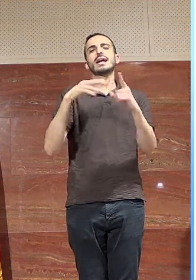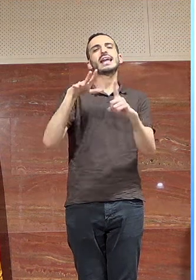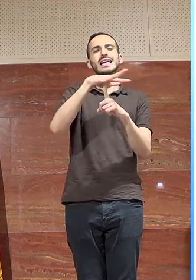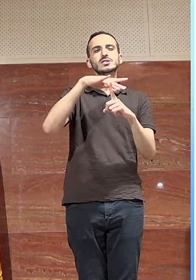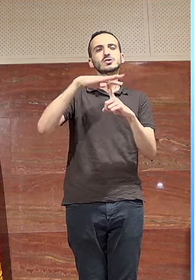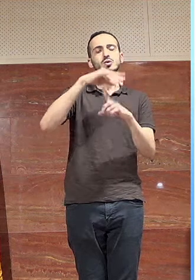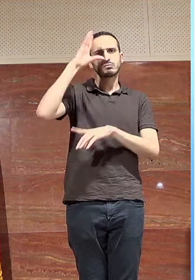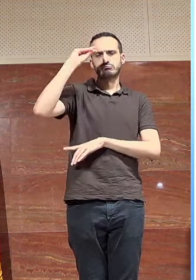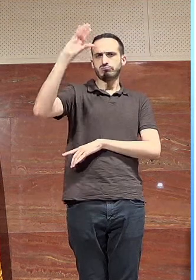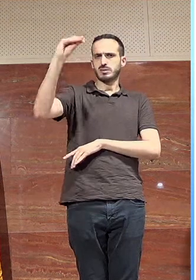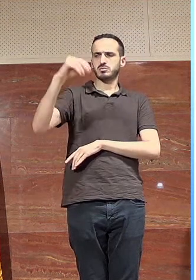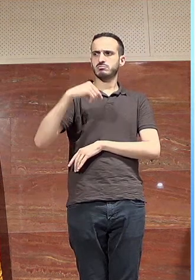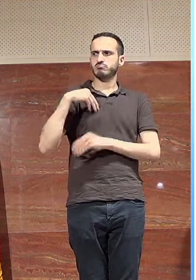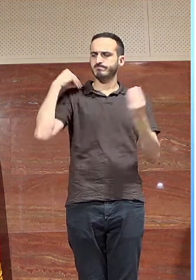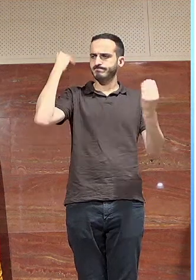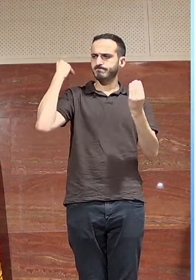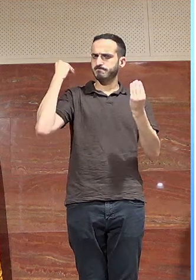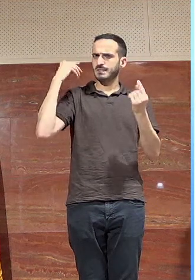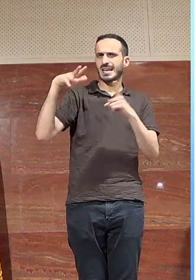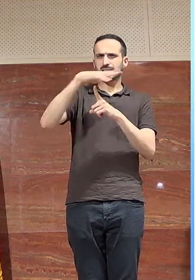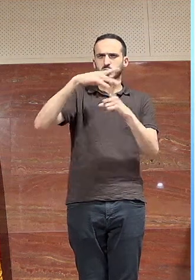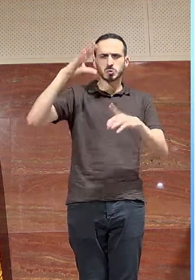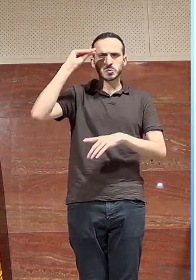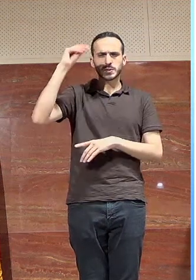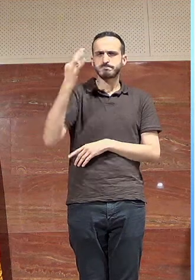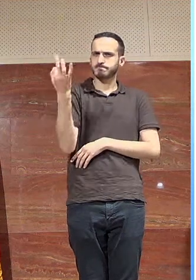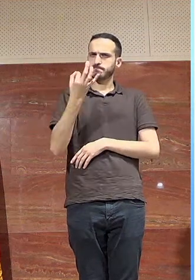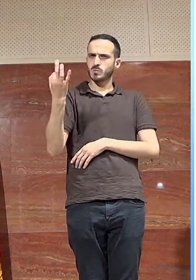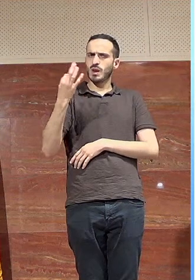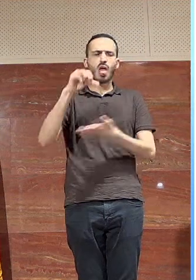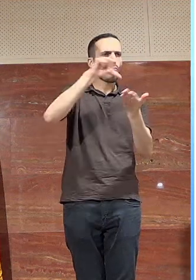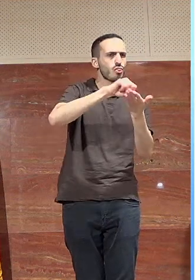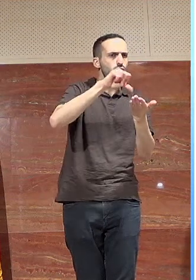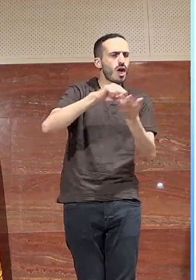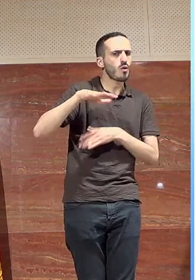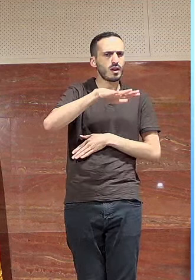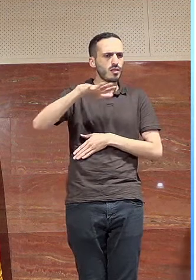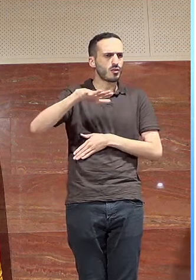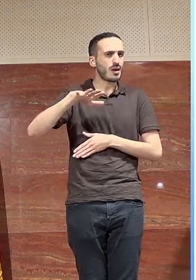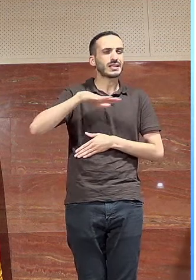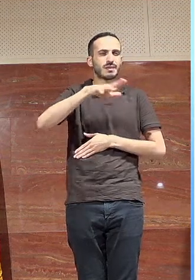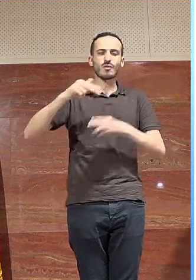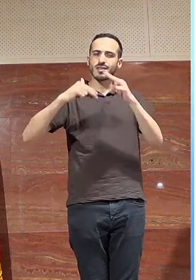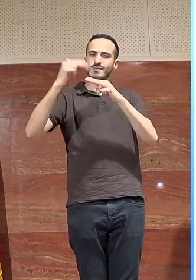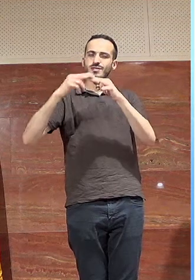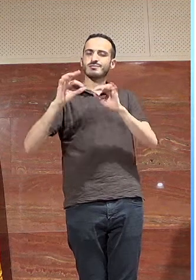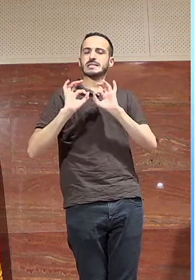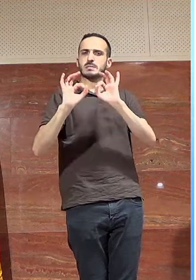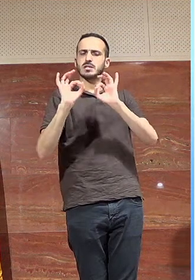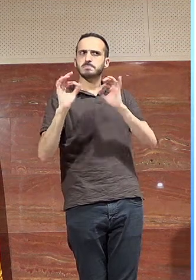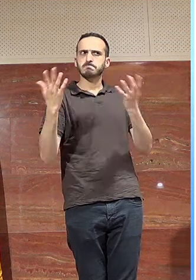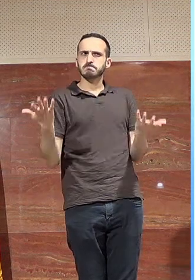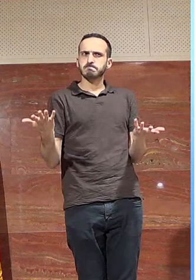bueno, ¿esto qué es? Un entorno que es una ciudad, un hogar, un espacio, un edificio.